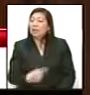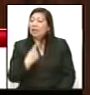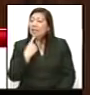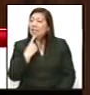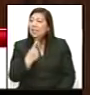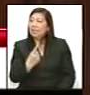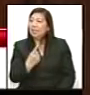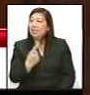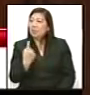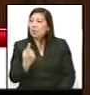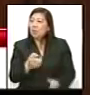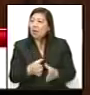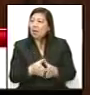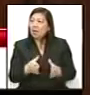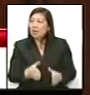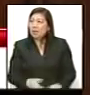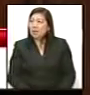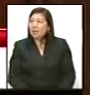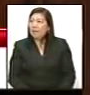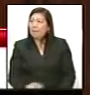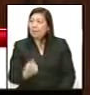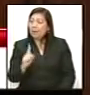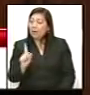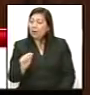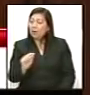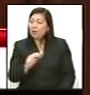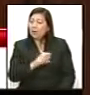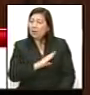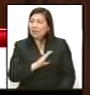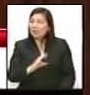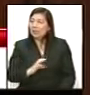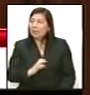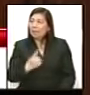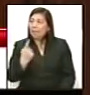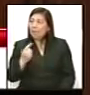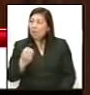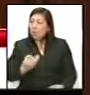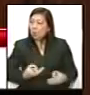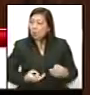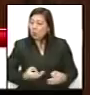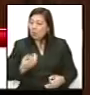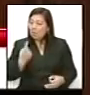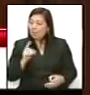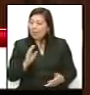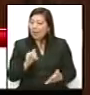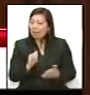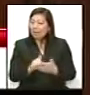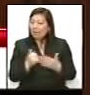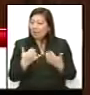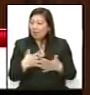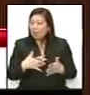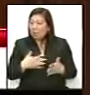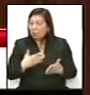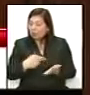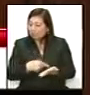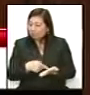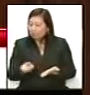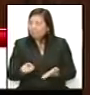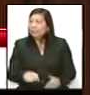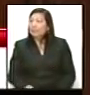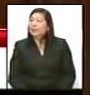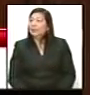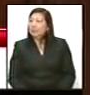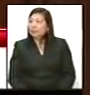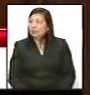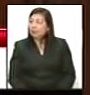es una enorme ventaja, no para el Estado, no para la justicia, sino para que estas empresas puedan salir